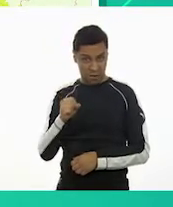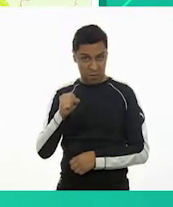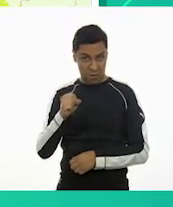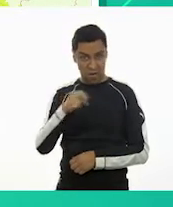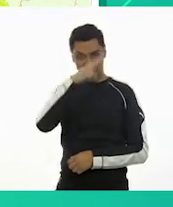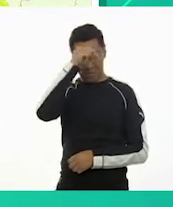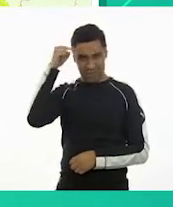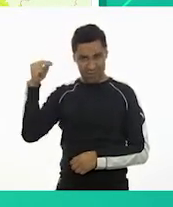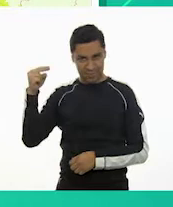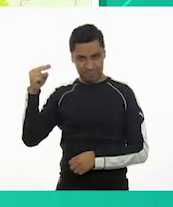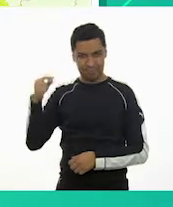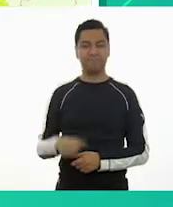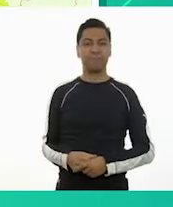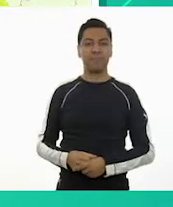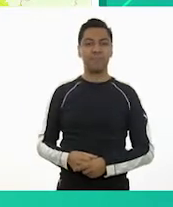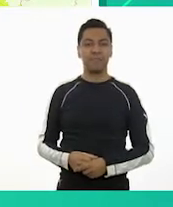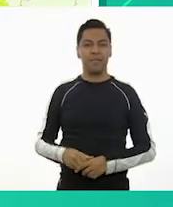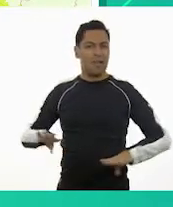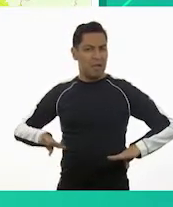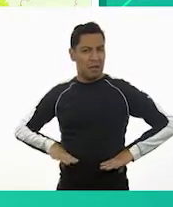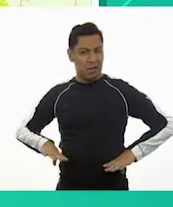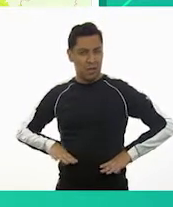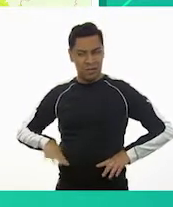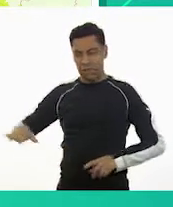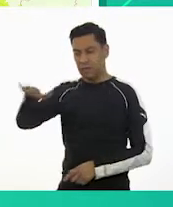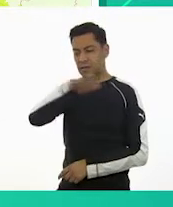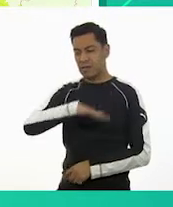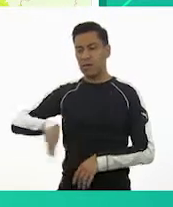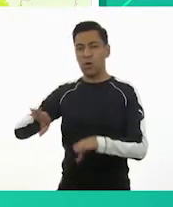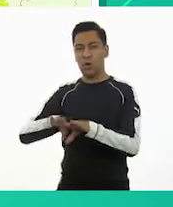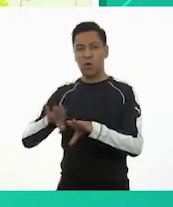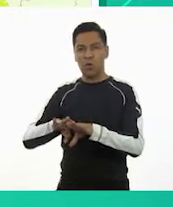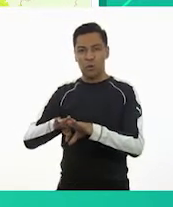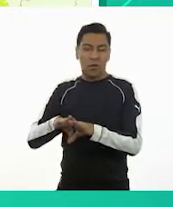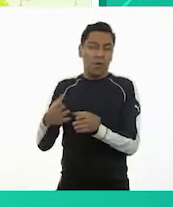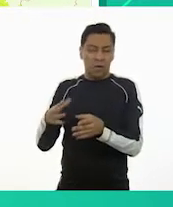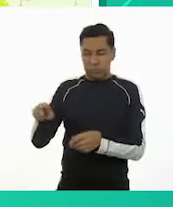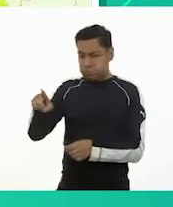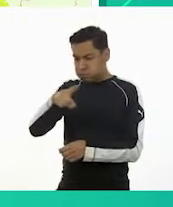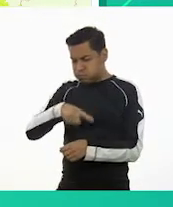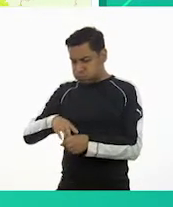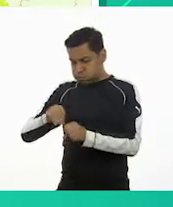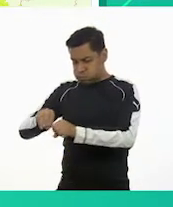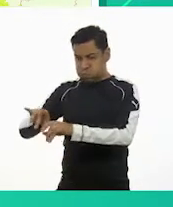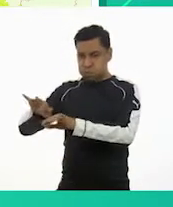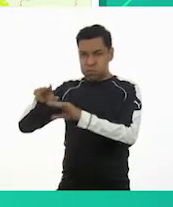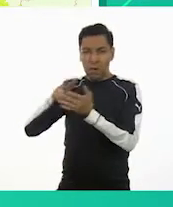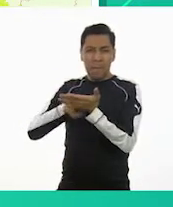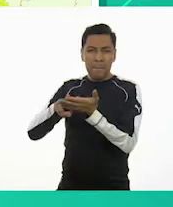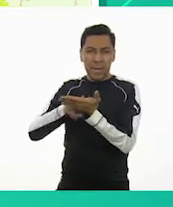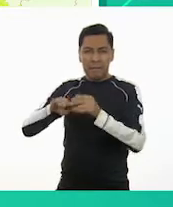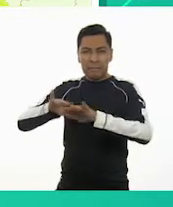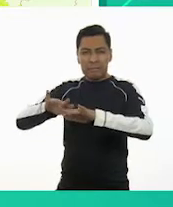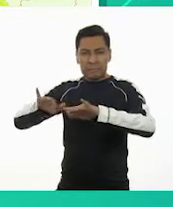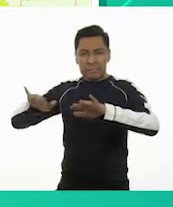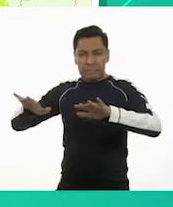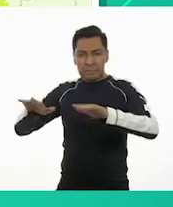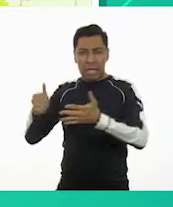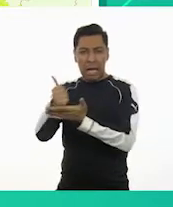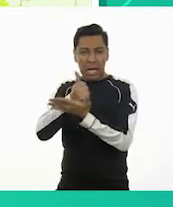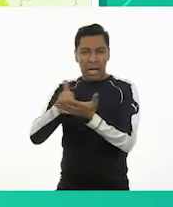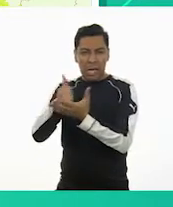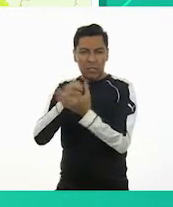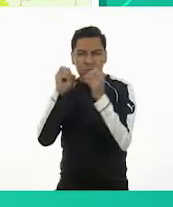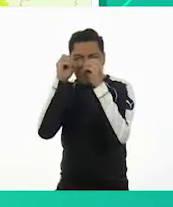Nayarit. Se caracteriza por sus cristalinas aguas que varían del verde claro al azul profundo. Está rodeado por un paisaje